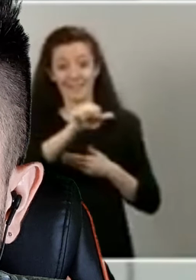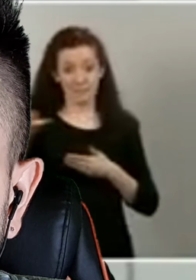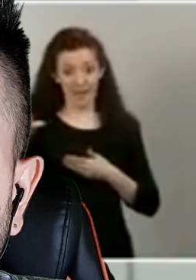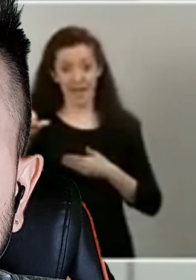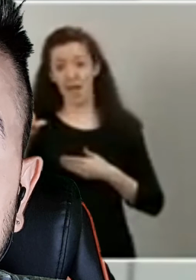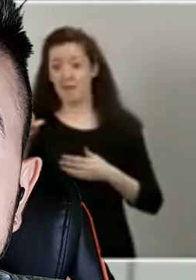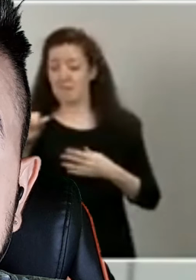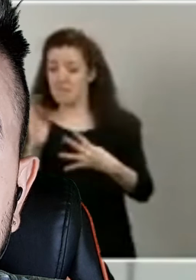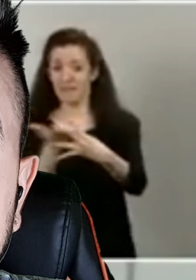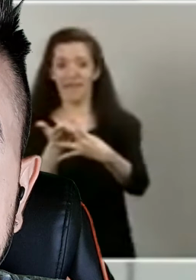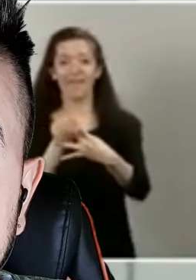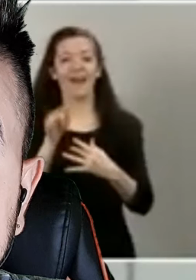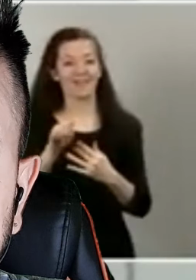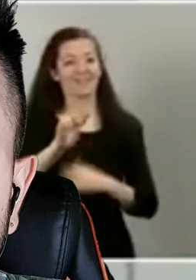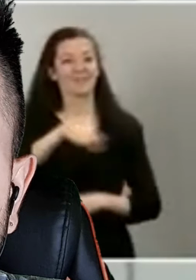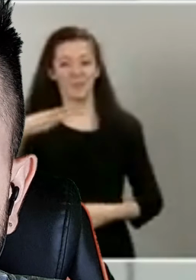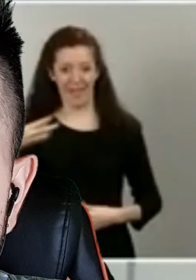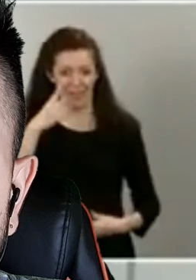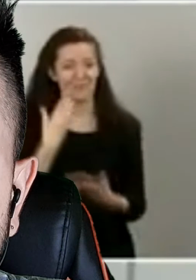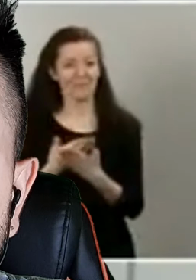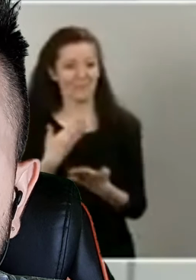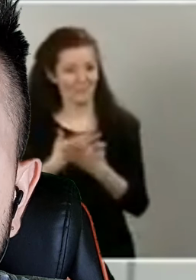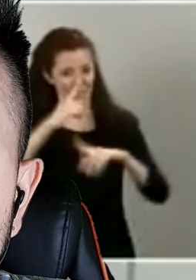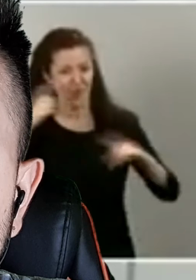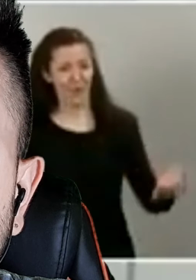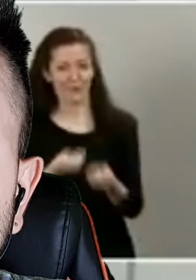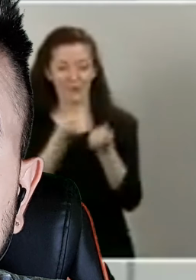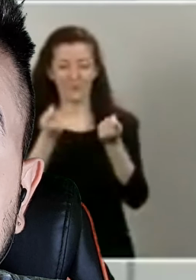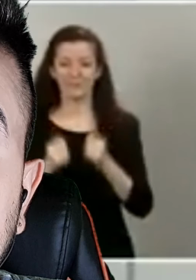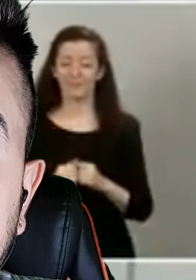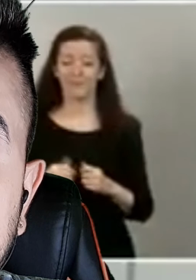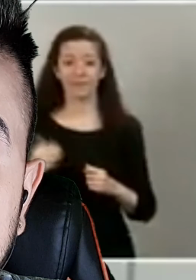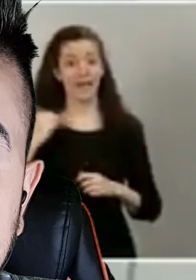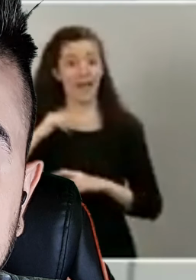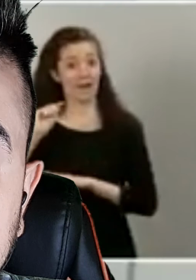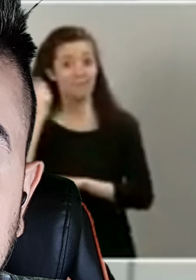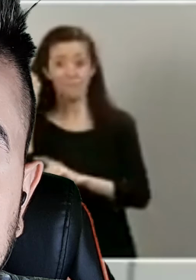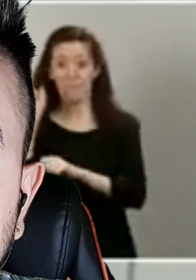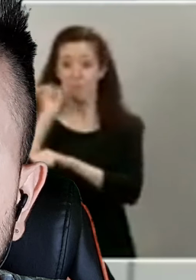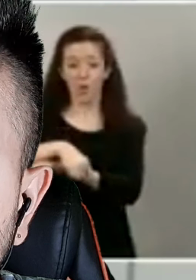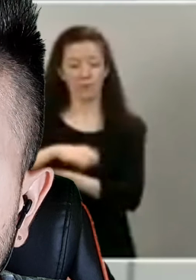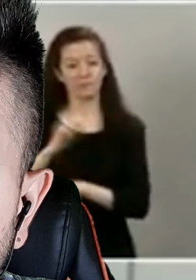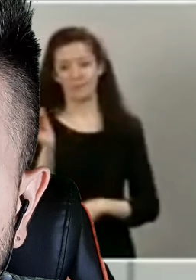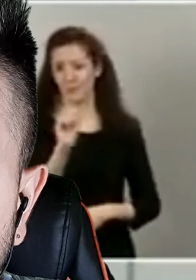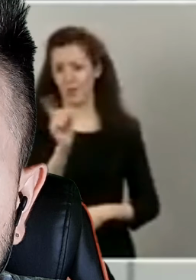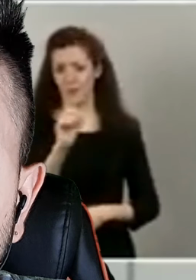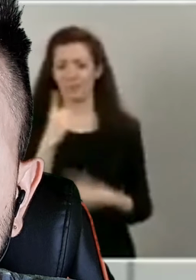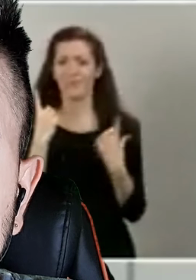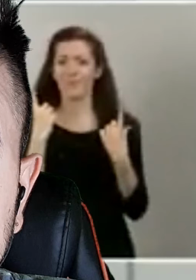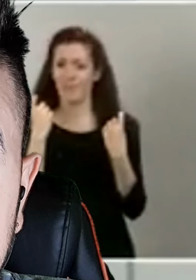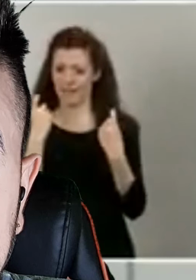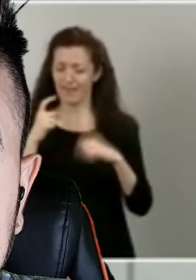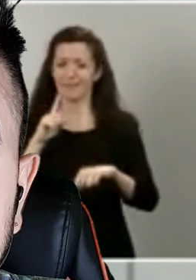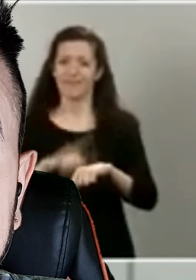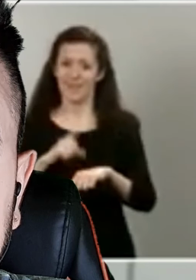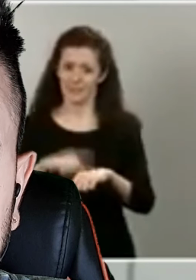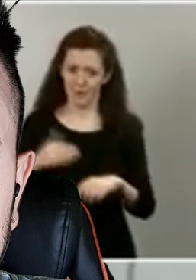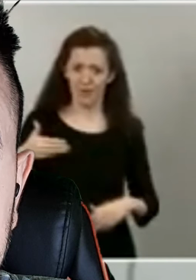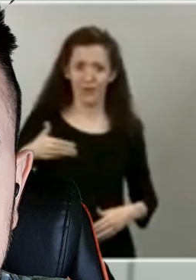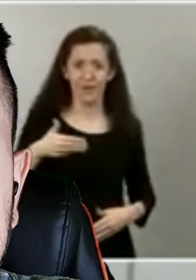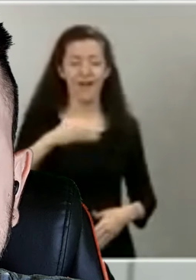en este caso ya no me echan de la llamada y consigo hablar con una persona que sinceramente